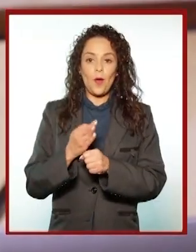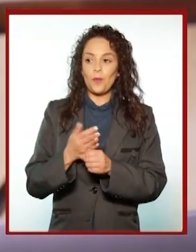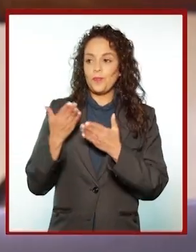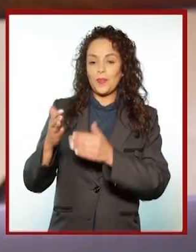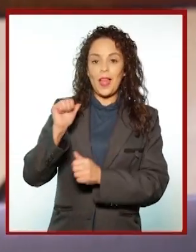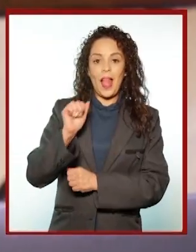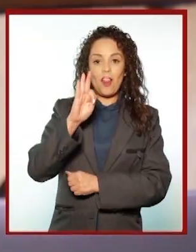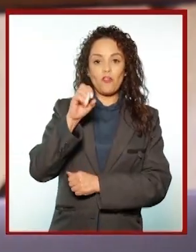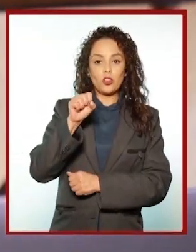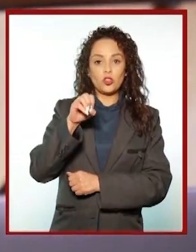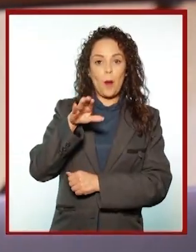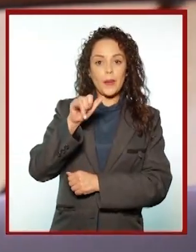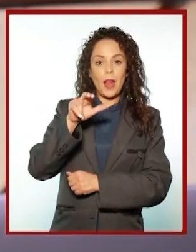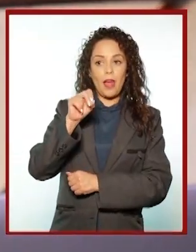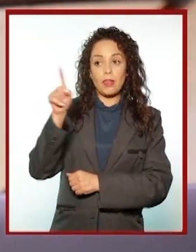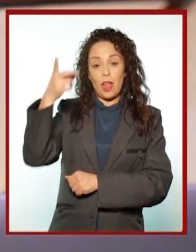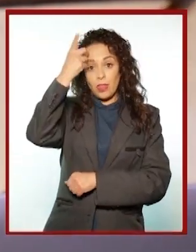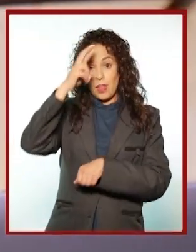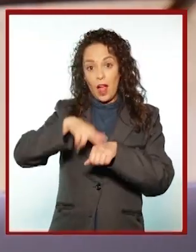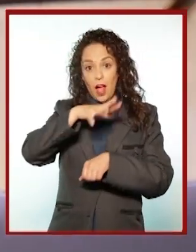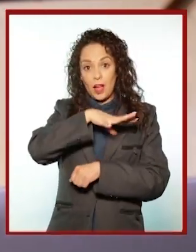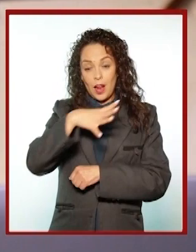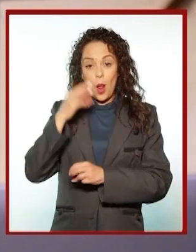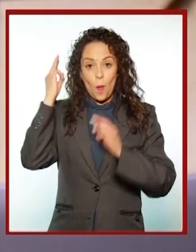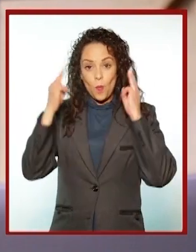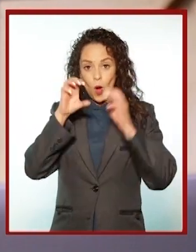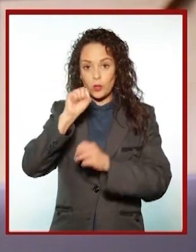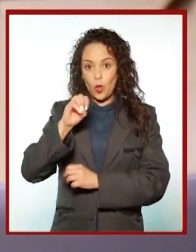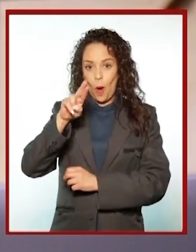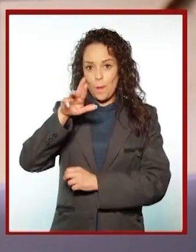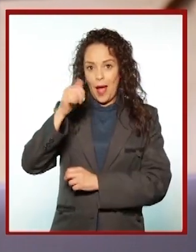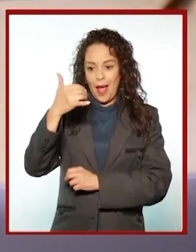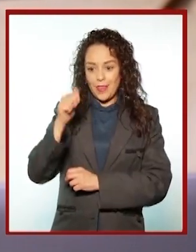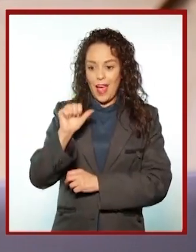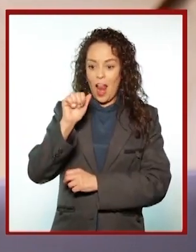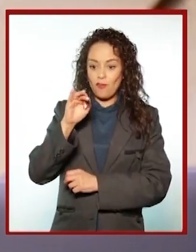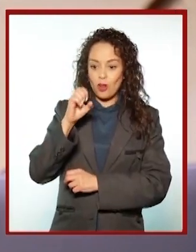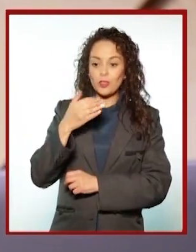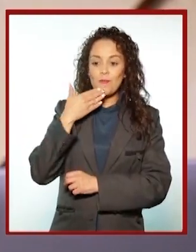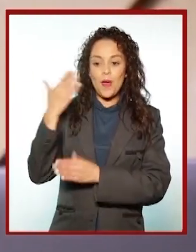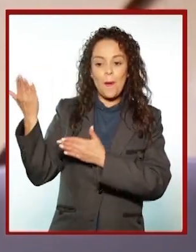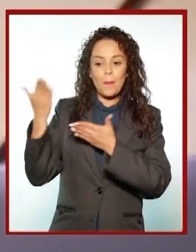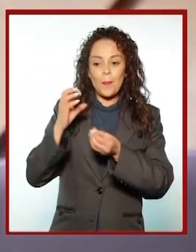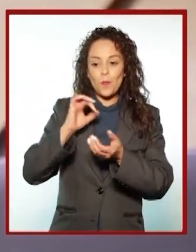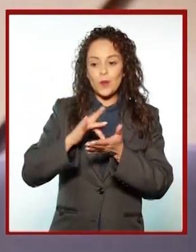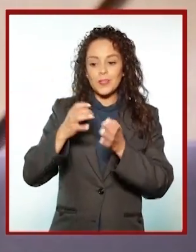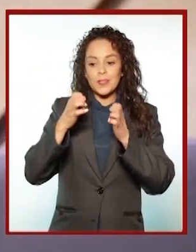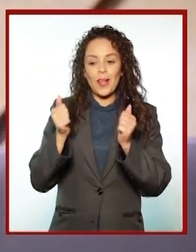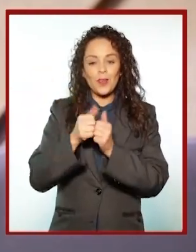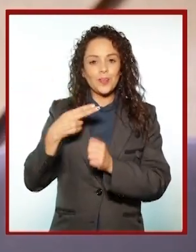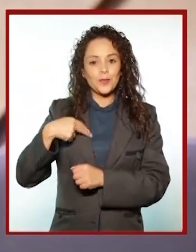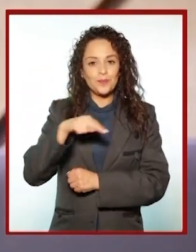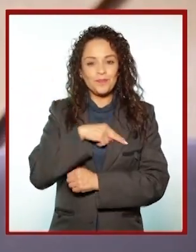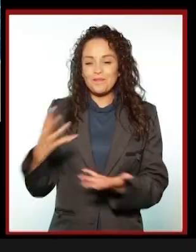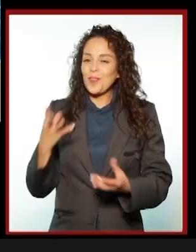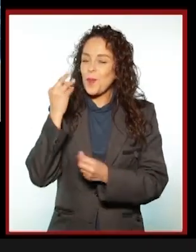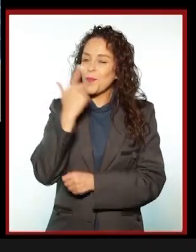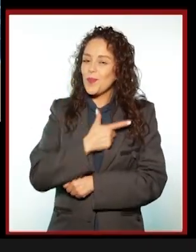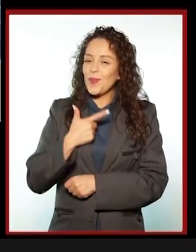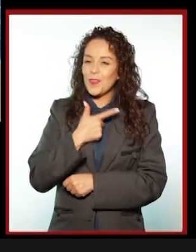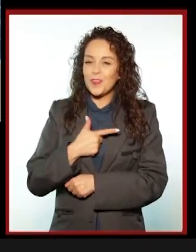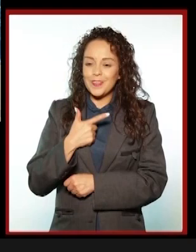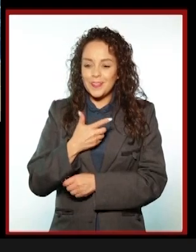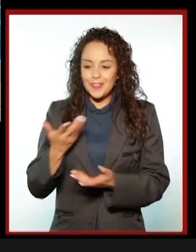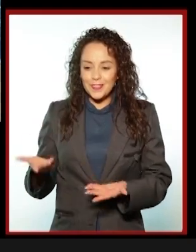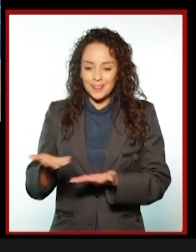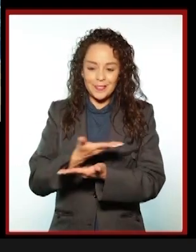Estamos con Alfonso Miranda Márquez, director general del Museo Sumaya. Alfonso, bienvenido, muchísimas gracias por estar con nosotros. Qué